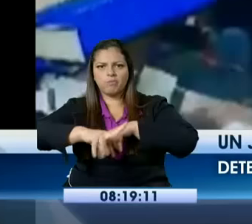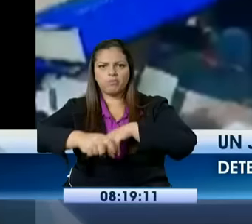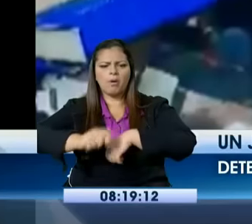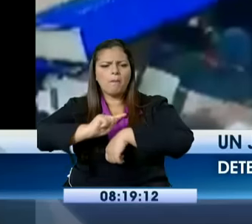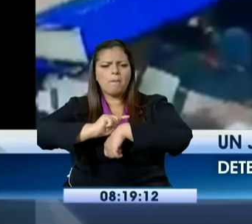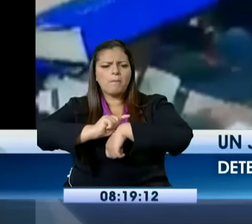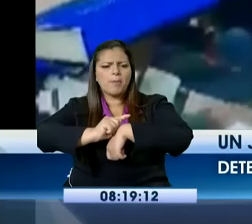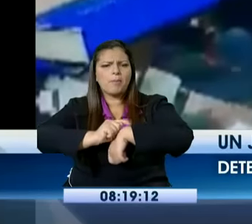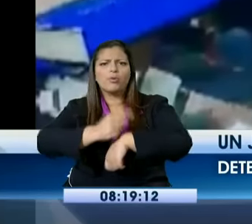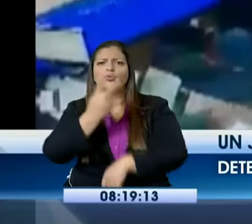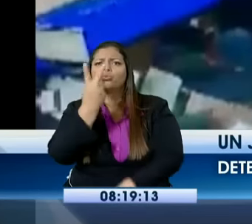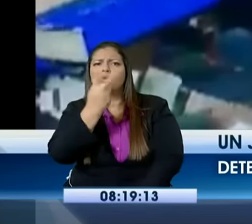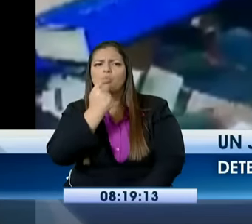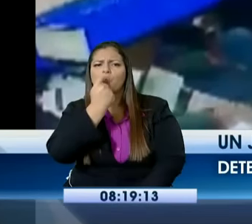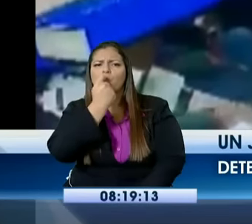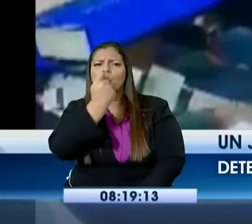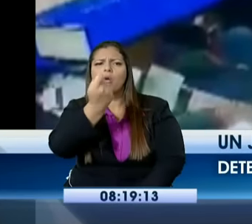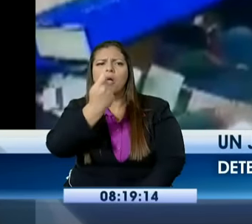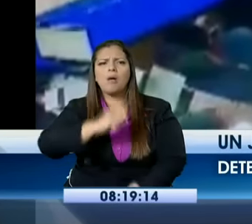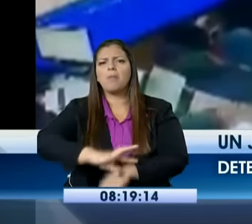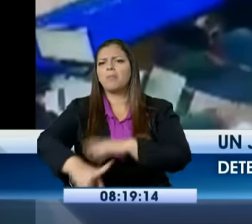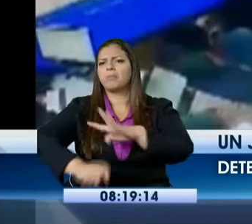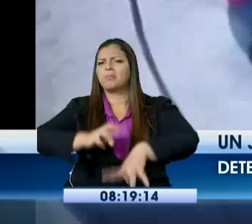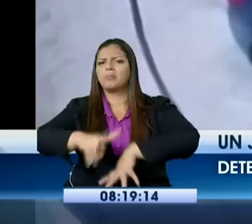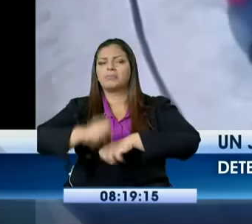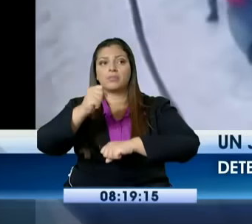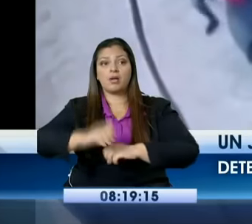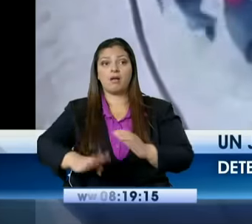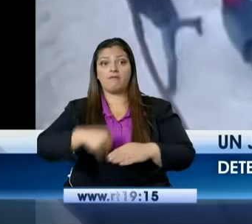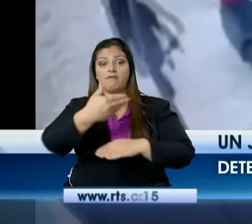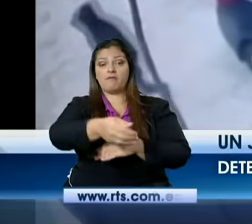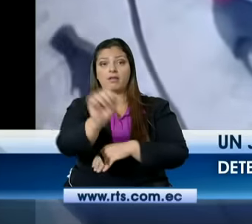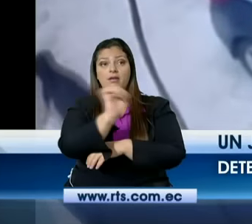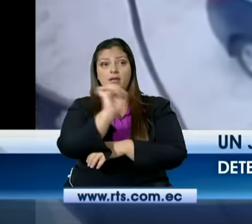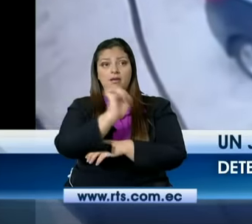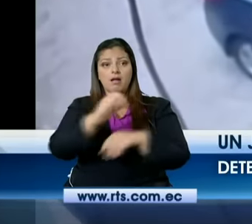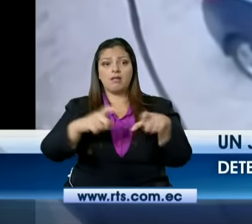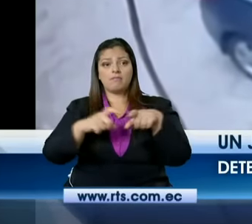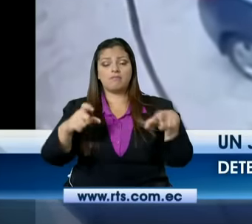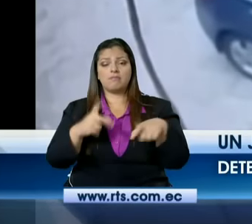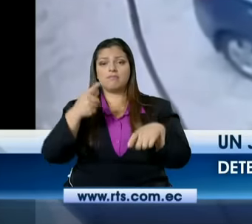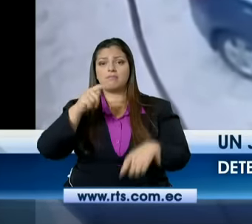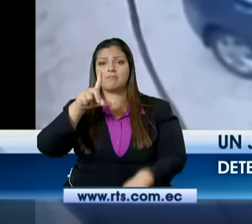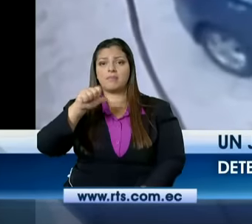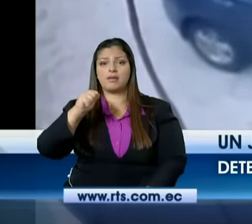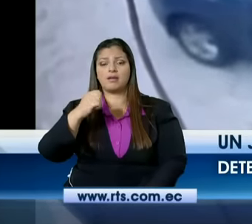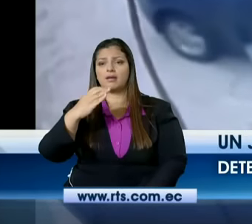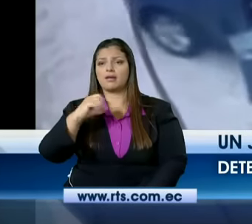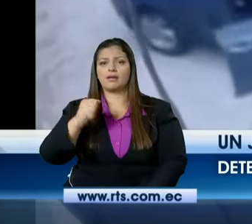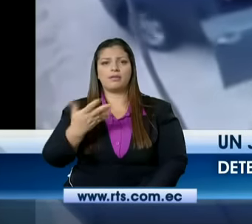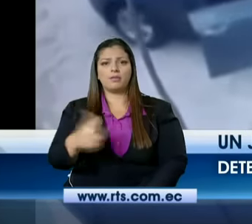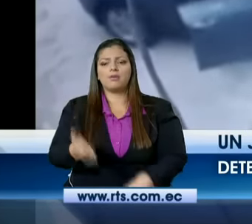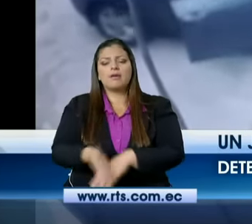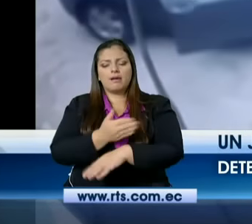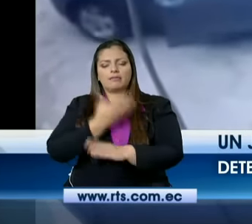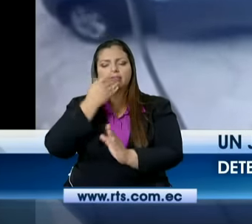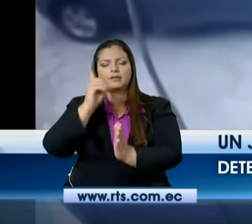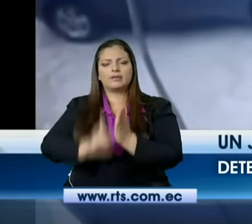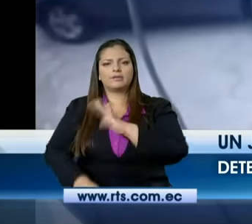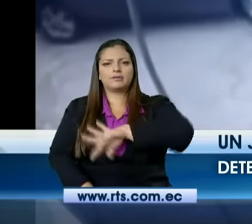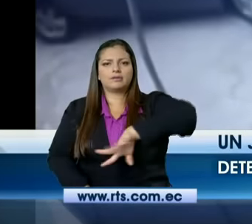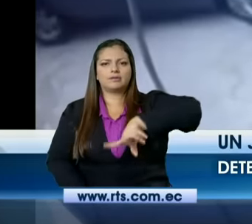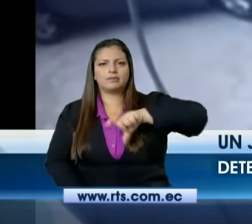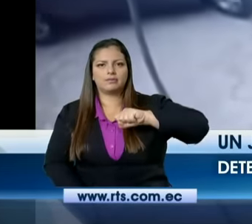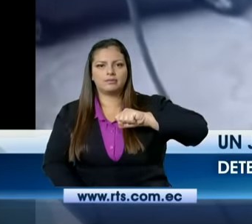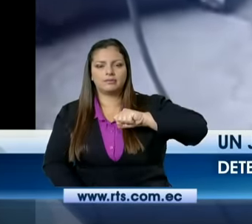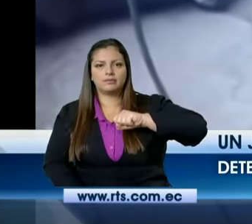con algo entre las manos. En el parqueadero les esperaba un vehículo sin placas y que estaba reportado como robado. Según